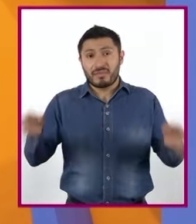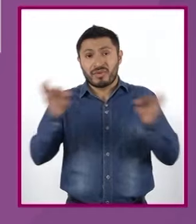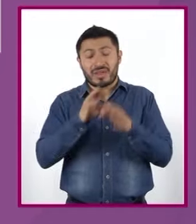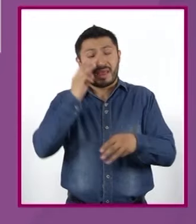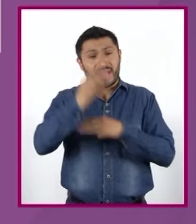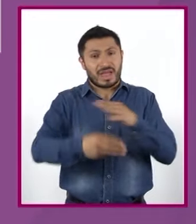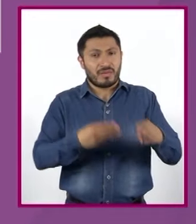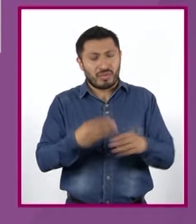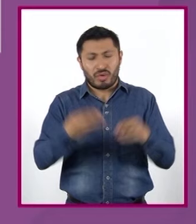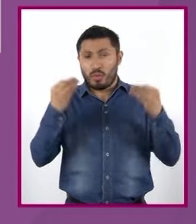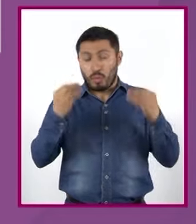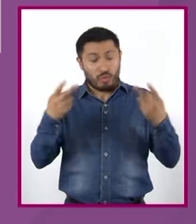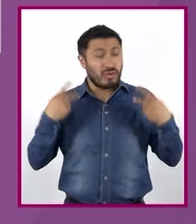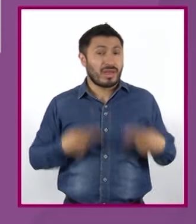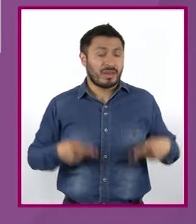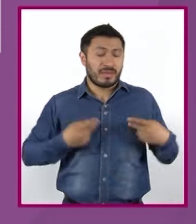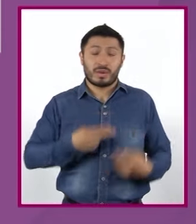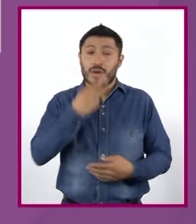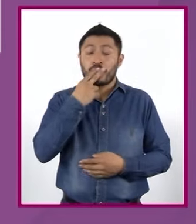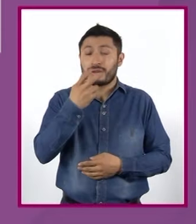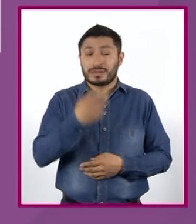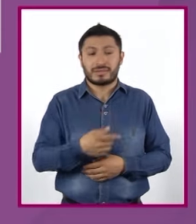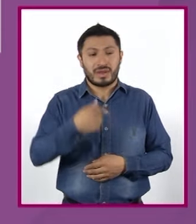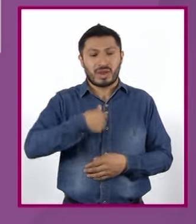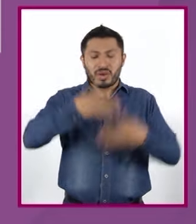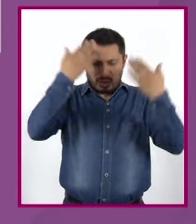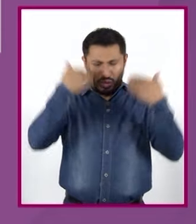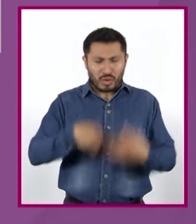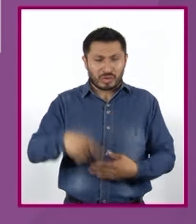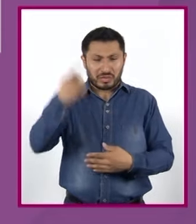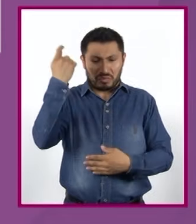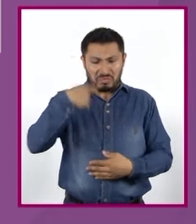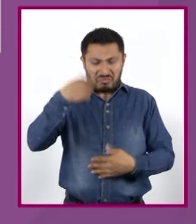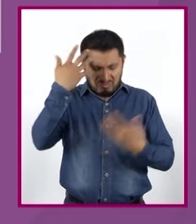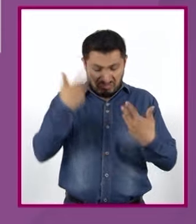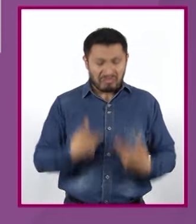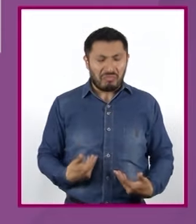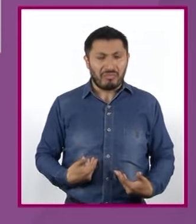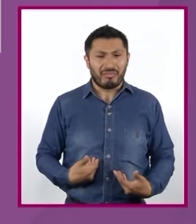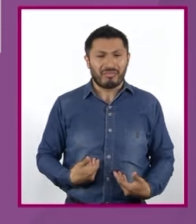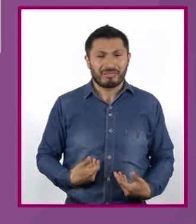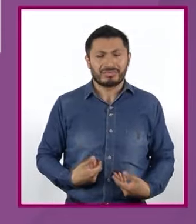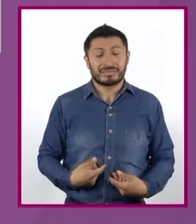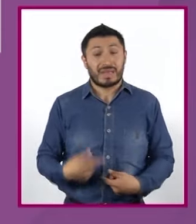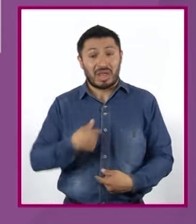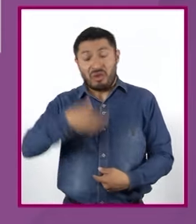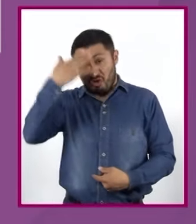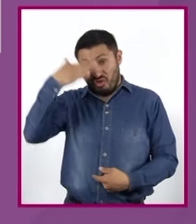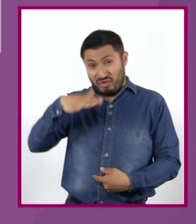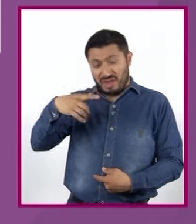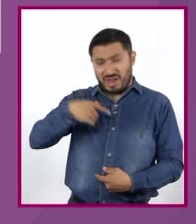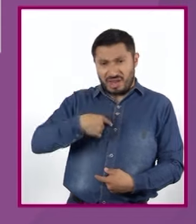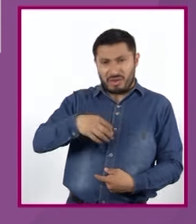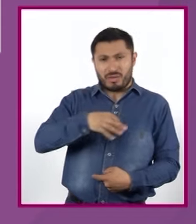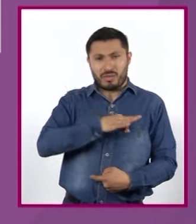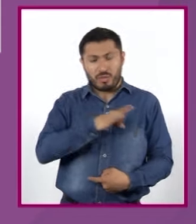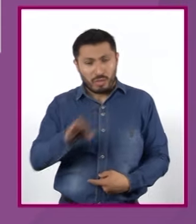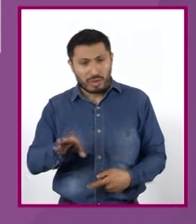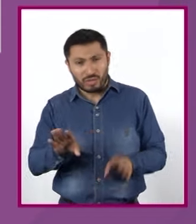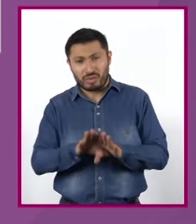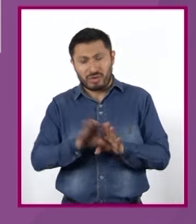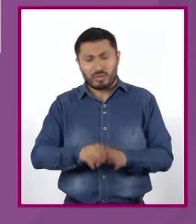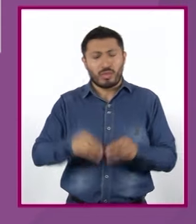hablantes. Yo sé quién soy, respondió Don Quijote, y sé que puedo ser no solo los que he